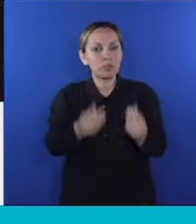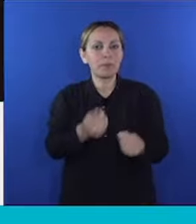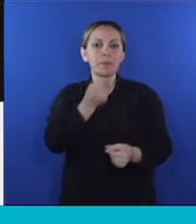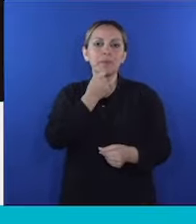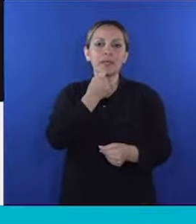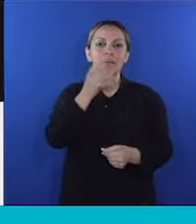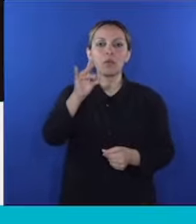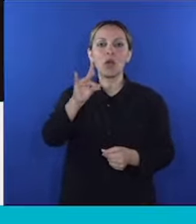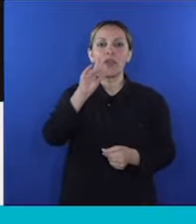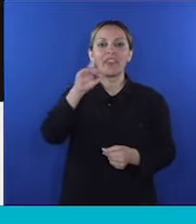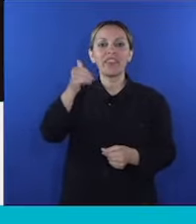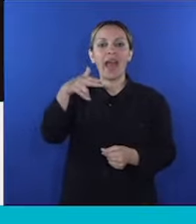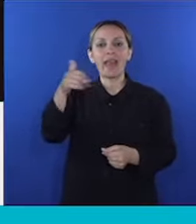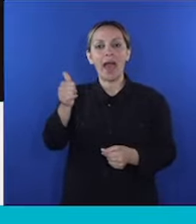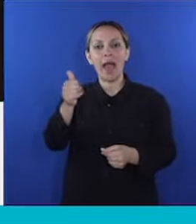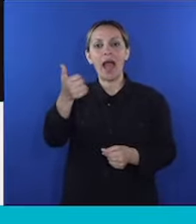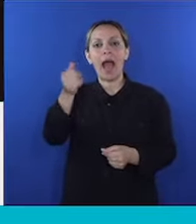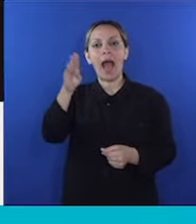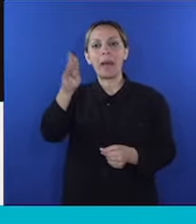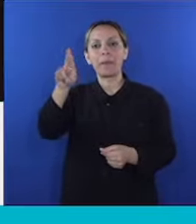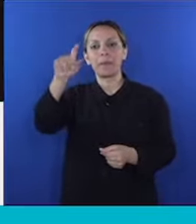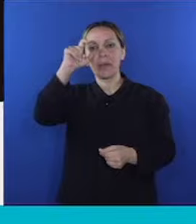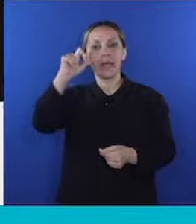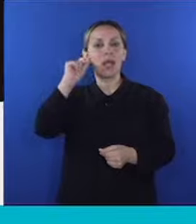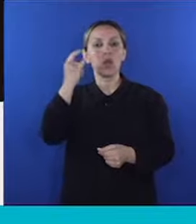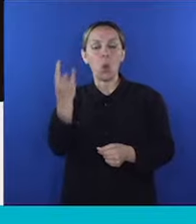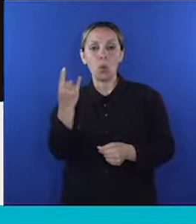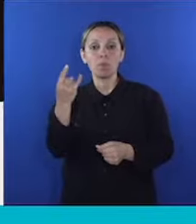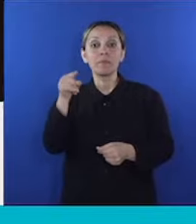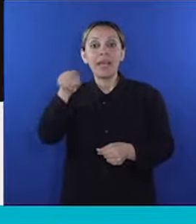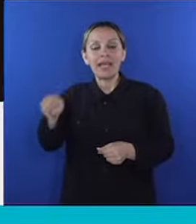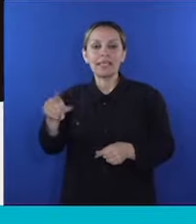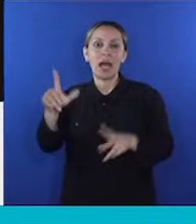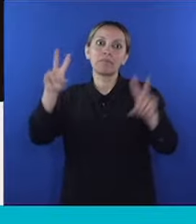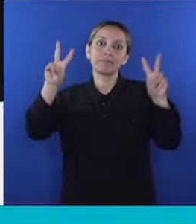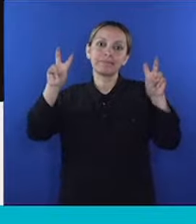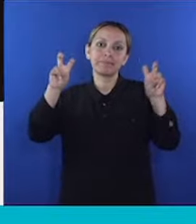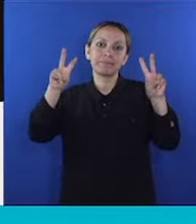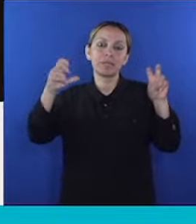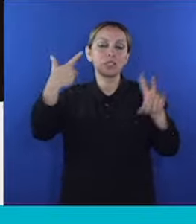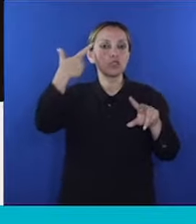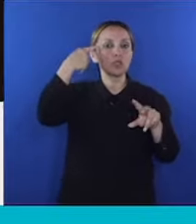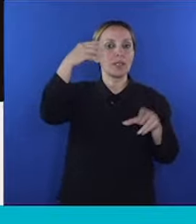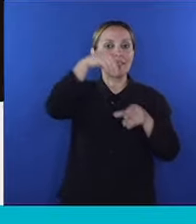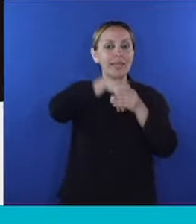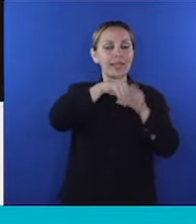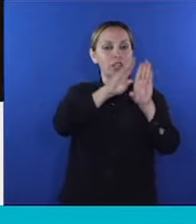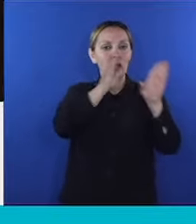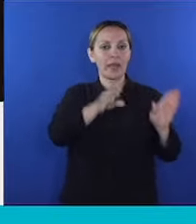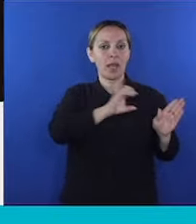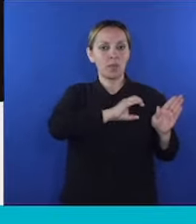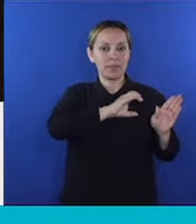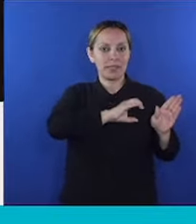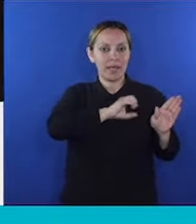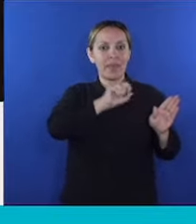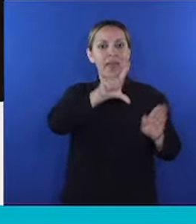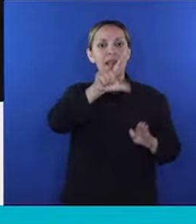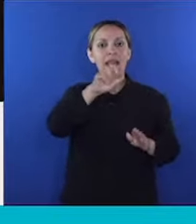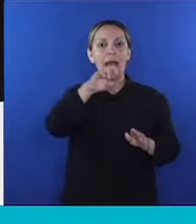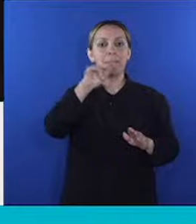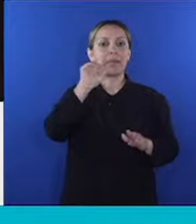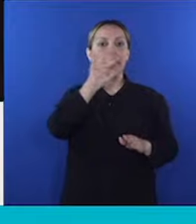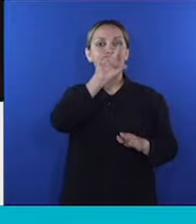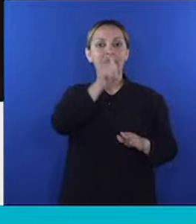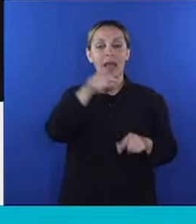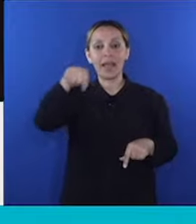caso de Diana bregu de 2022 que apareció supuestamente suicidada en la comisaría de la prida tuvimos el caso este año